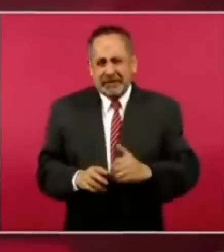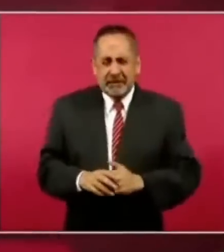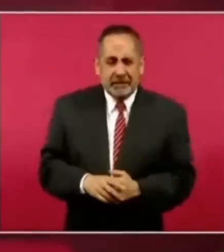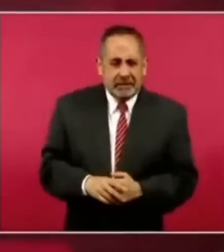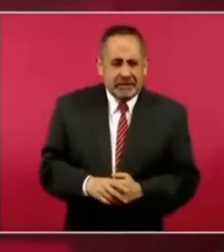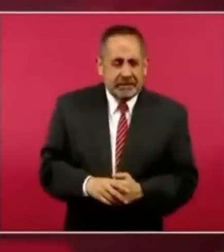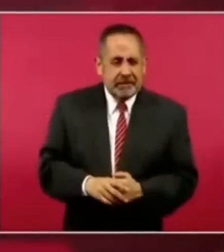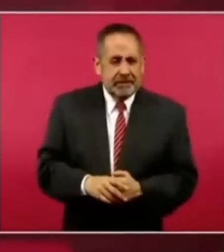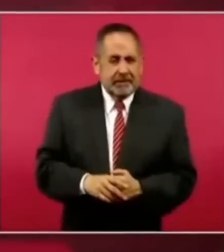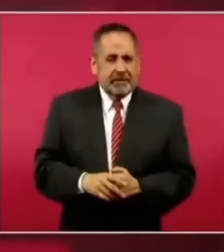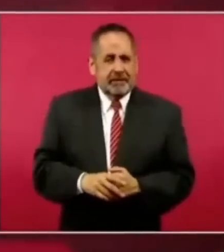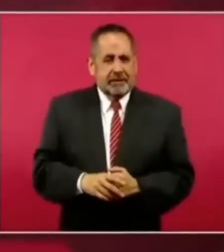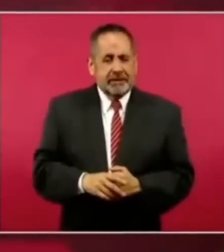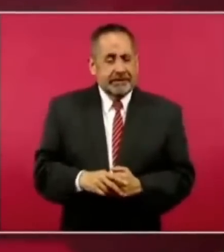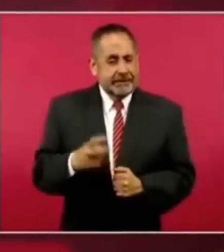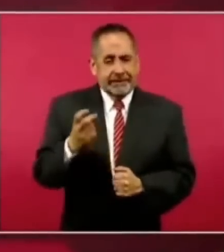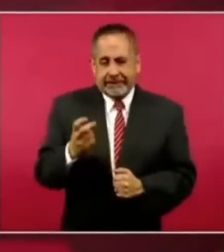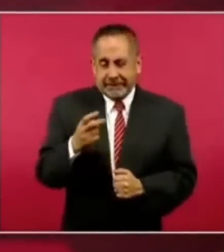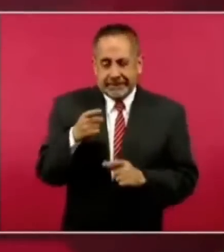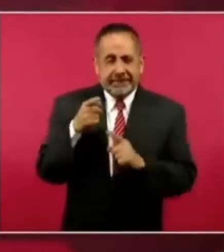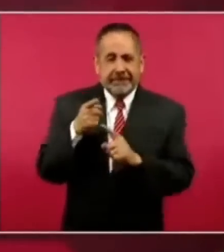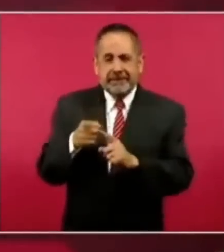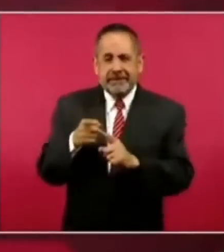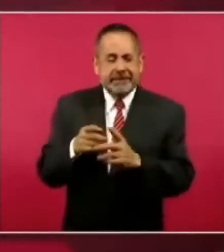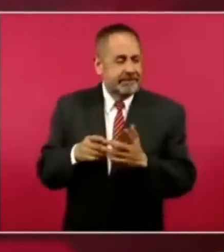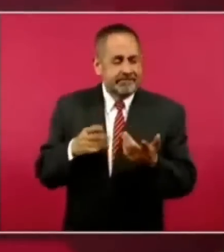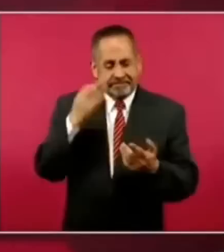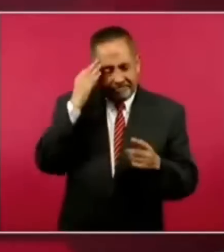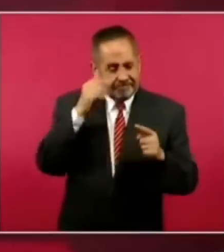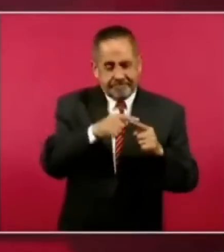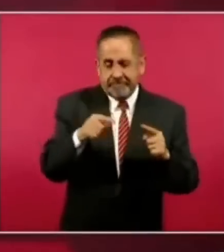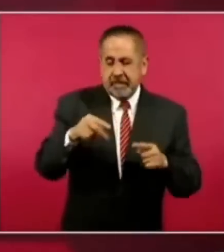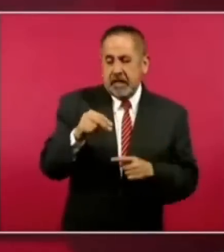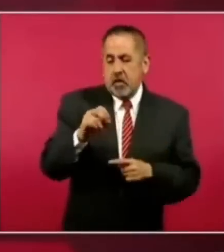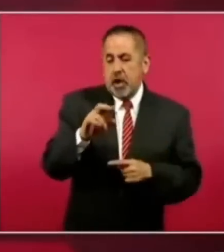Eso es lo que fracasó.